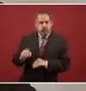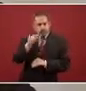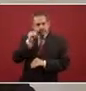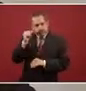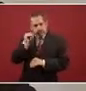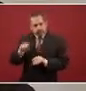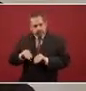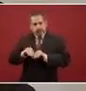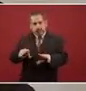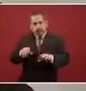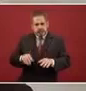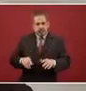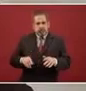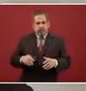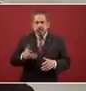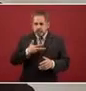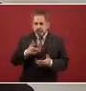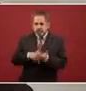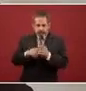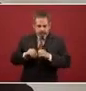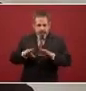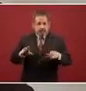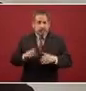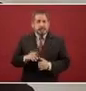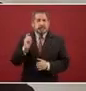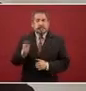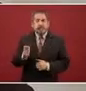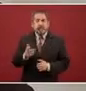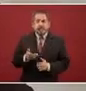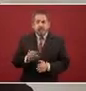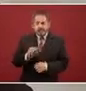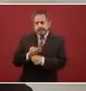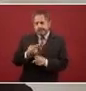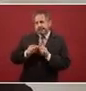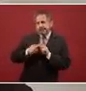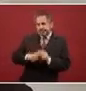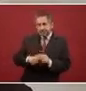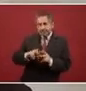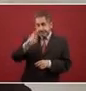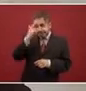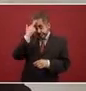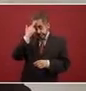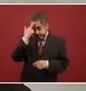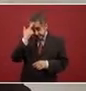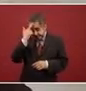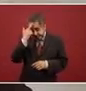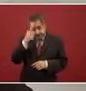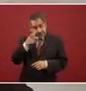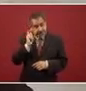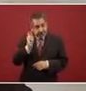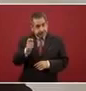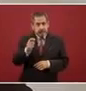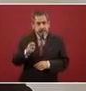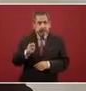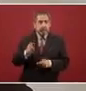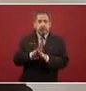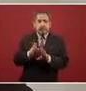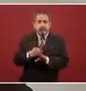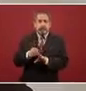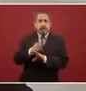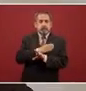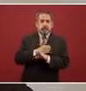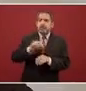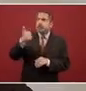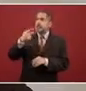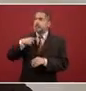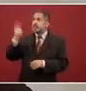ayer, se la podemos estar también presentando. A lo mejor en este inicio, recordando que como lo hemos tenido en el caso, o lo tuvimos en casos